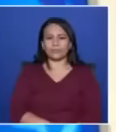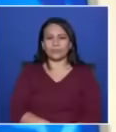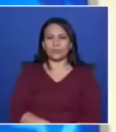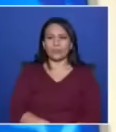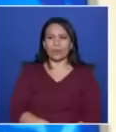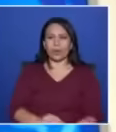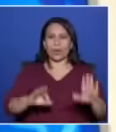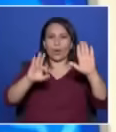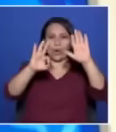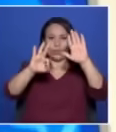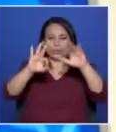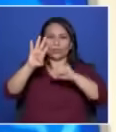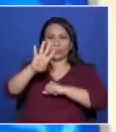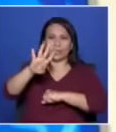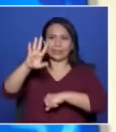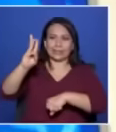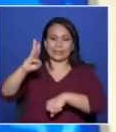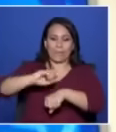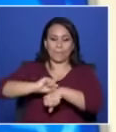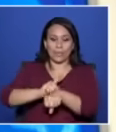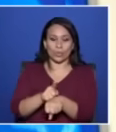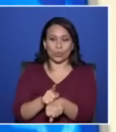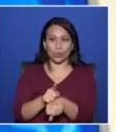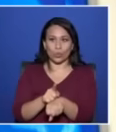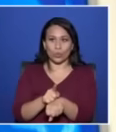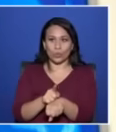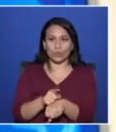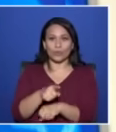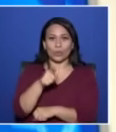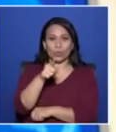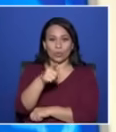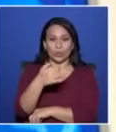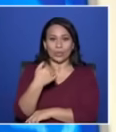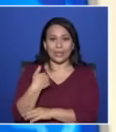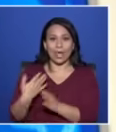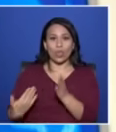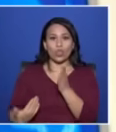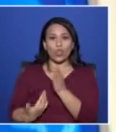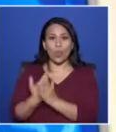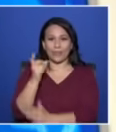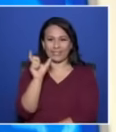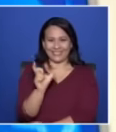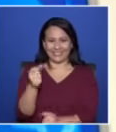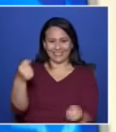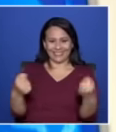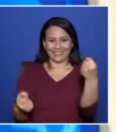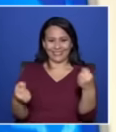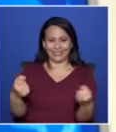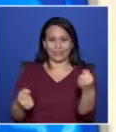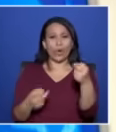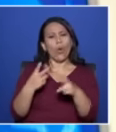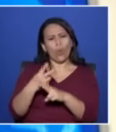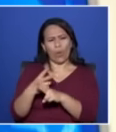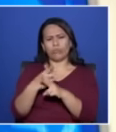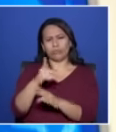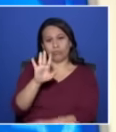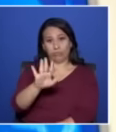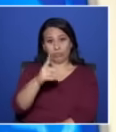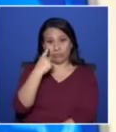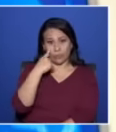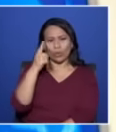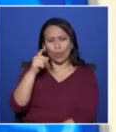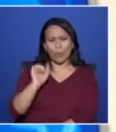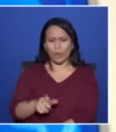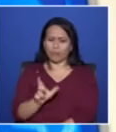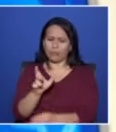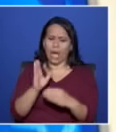Son las 8 de la mañana con 46 minutos. Si usted todavía no ha renovado su licencia de conducir, mucha atención con esto, porque la Agencia